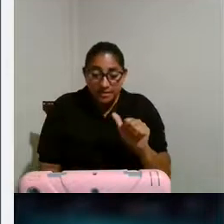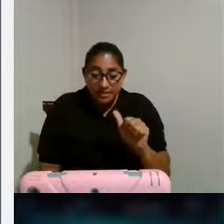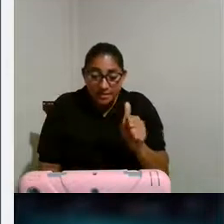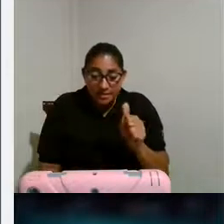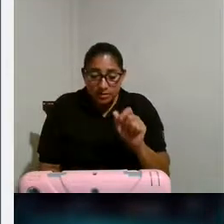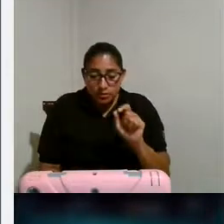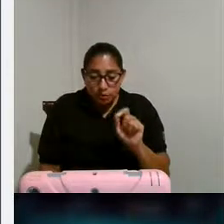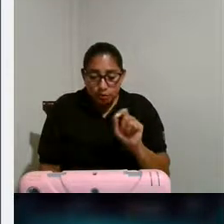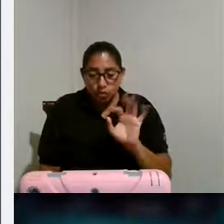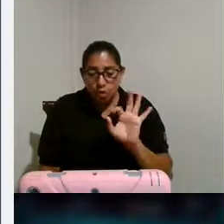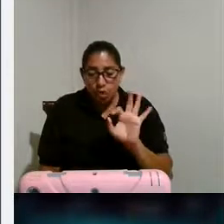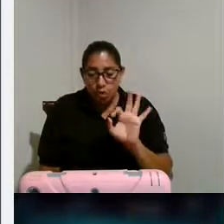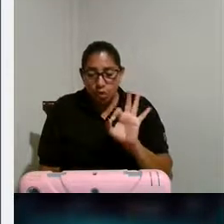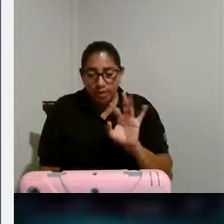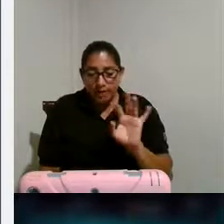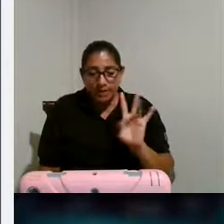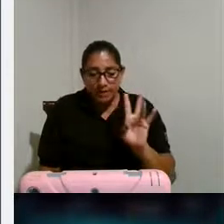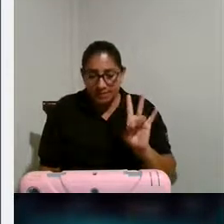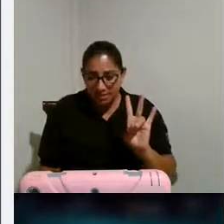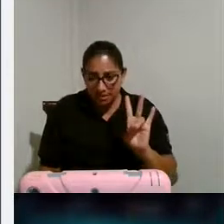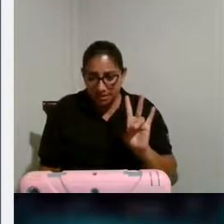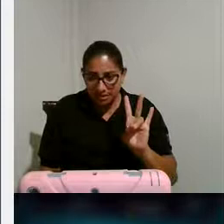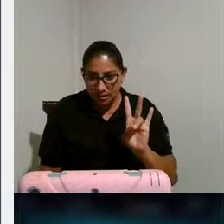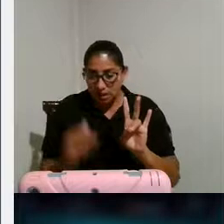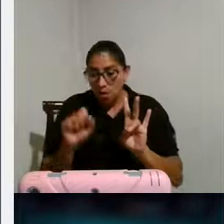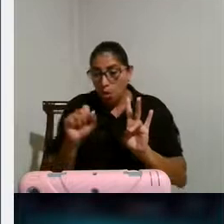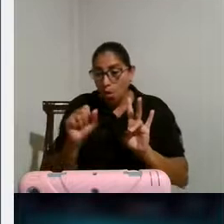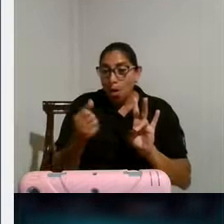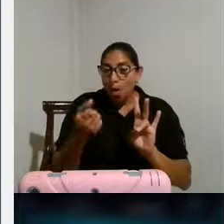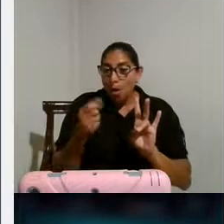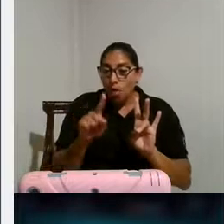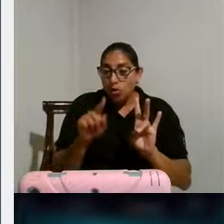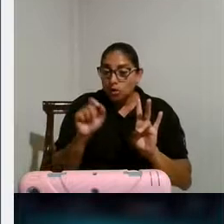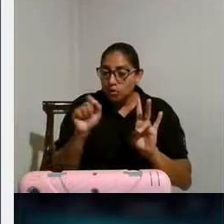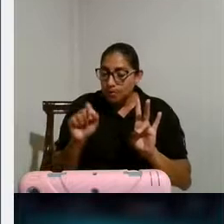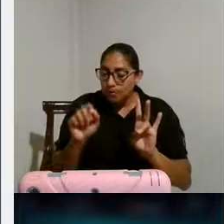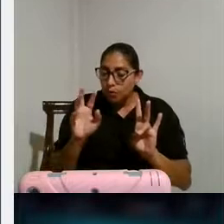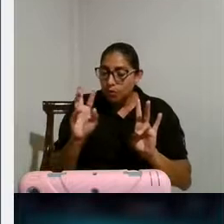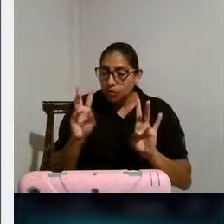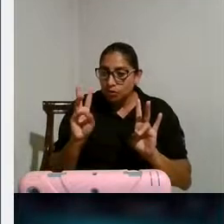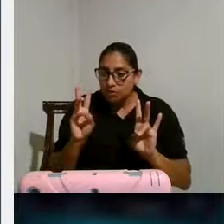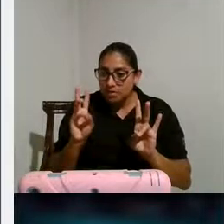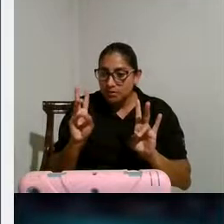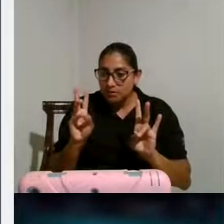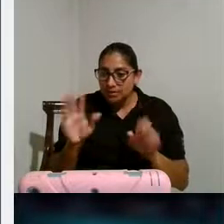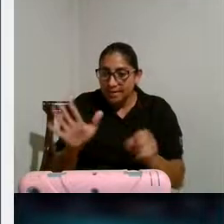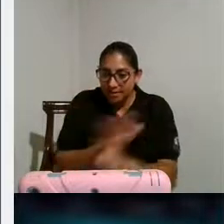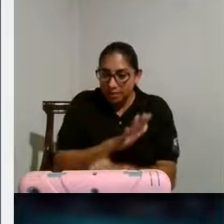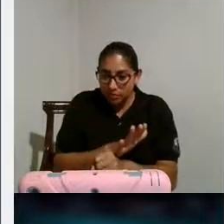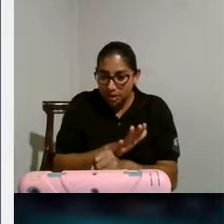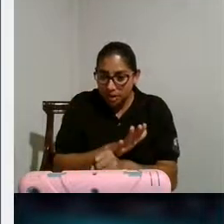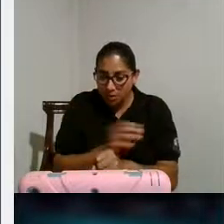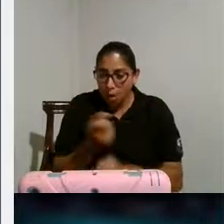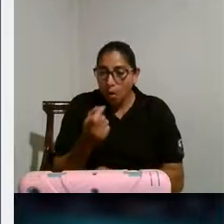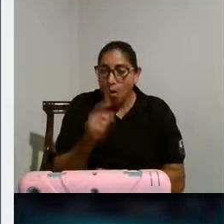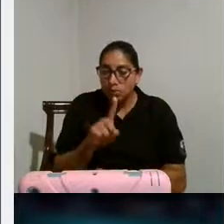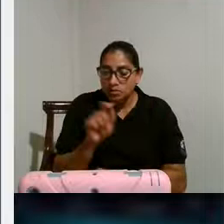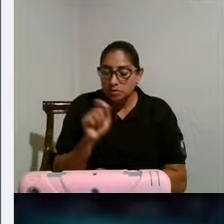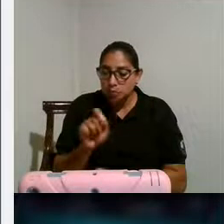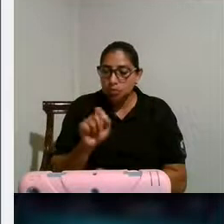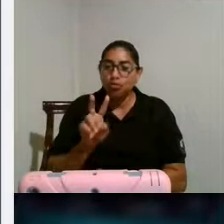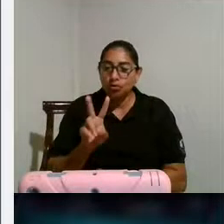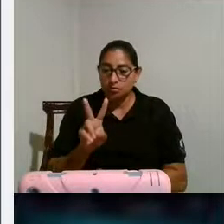Una consulta, es que entiendo que es y igual mx más b. Entiendo Ajá. que m es 11,